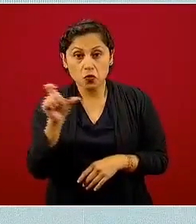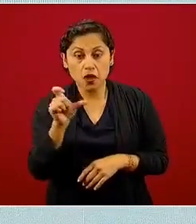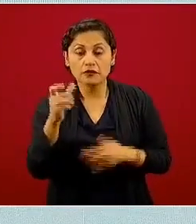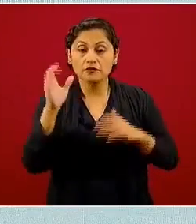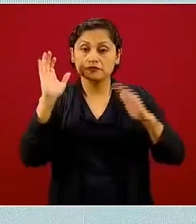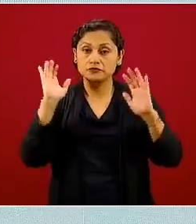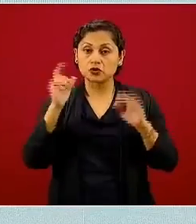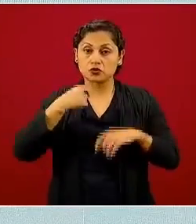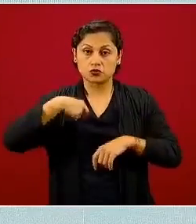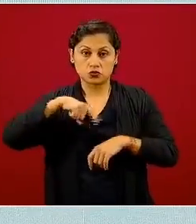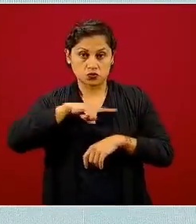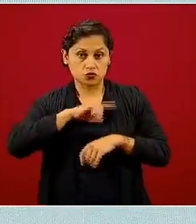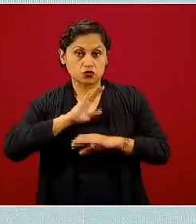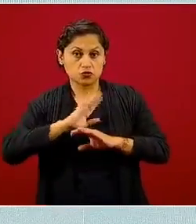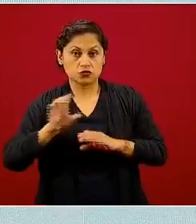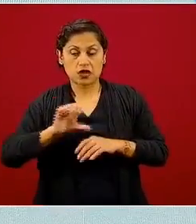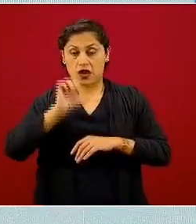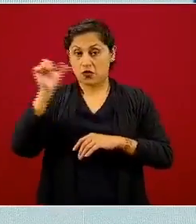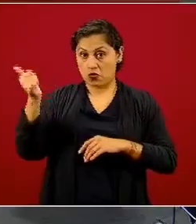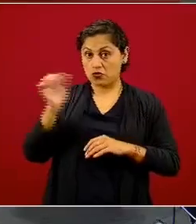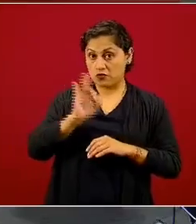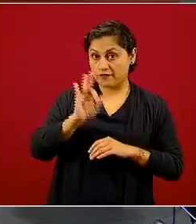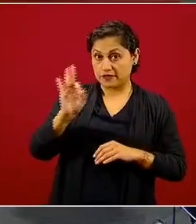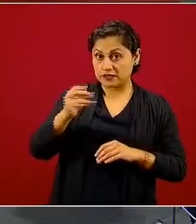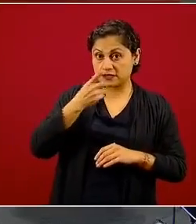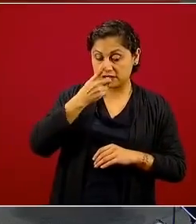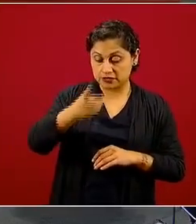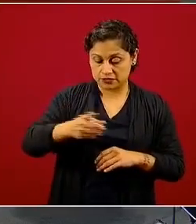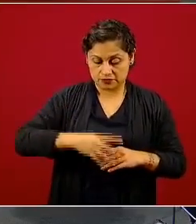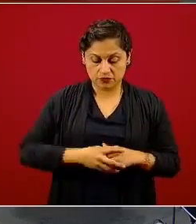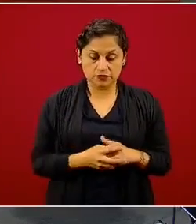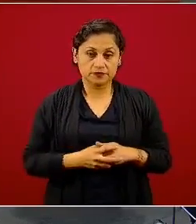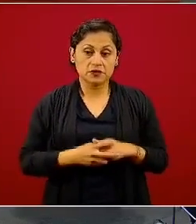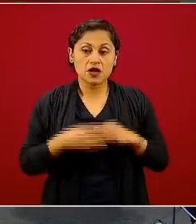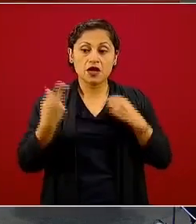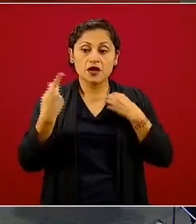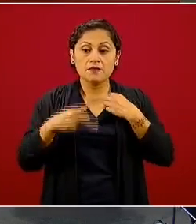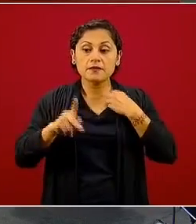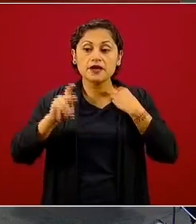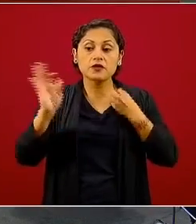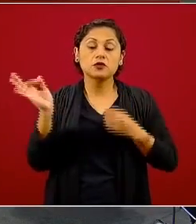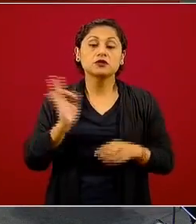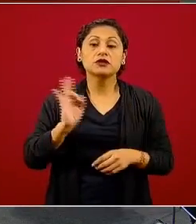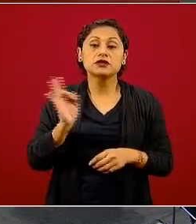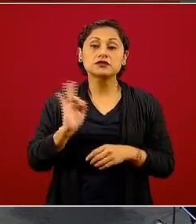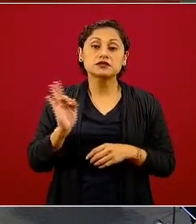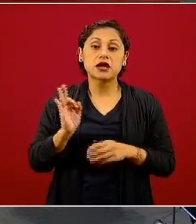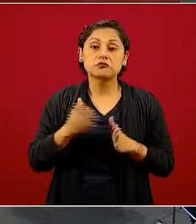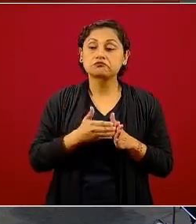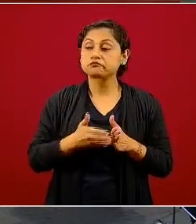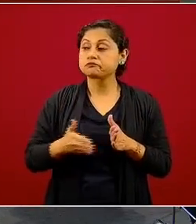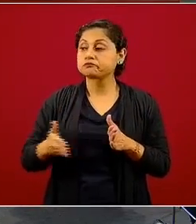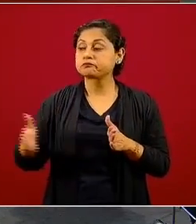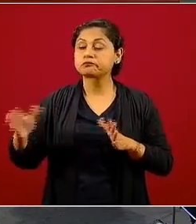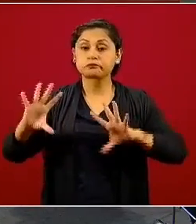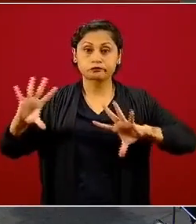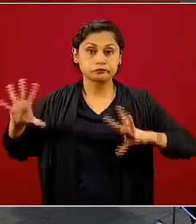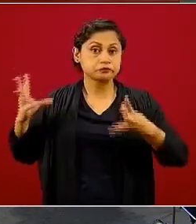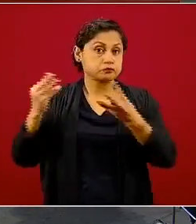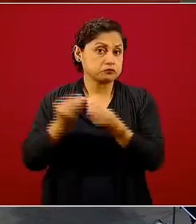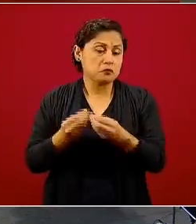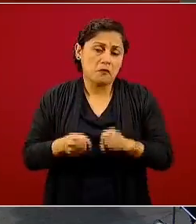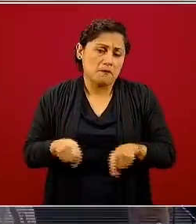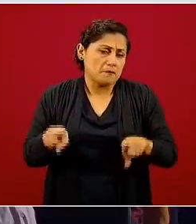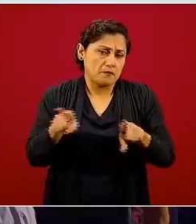que hemos señalado en la otra curva. ¿Podría ocurrir que al final del día tengamos la misma cantidad acumulada de